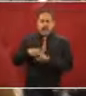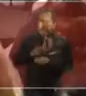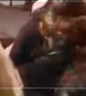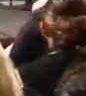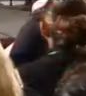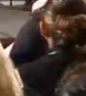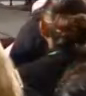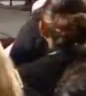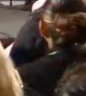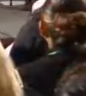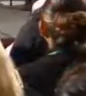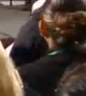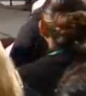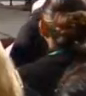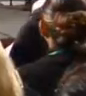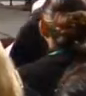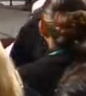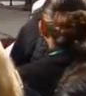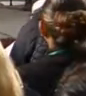liberando muchos fondos.